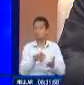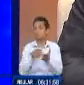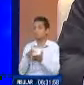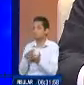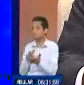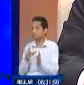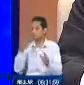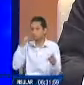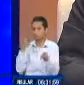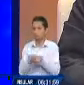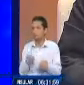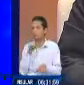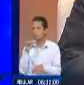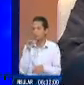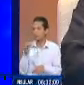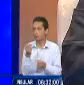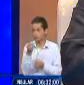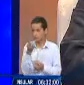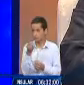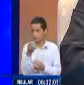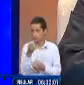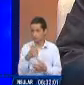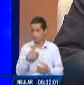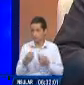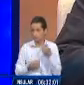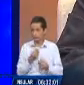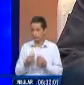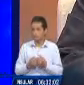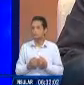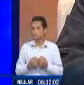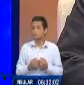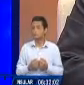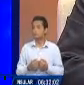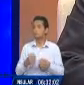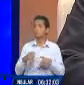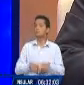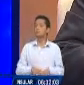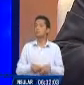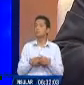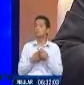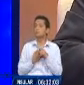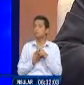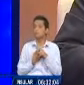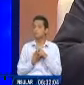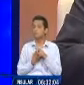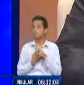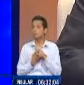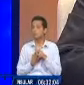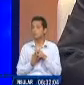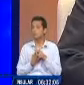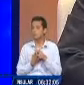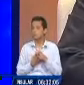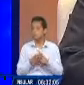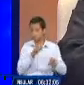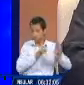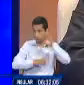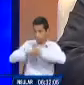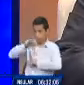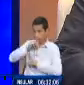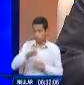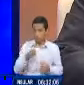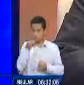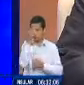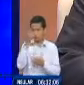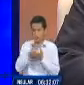y cuando nosotros tengamos información geológica de lo que estamos subastando en una etapa inicial de exploración inicial sin